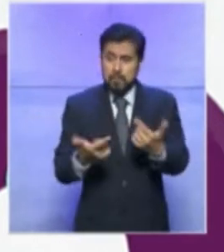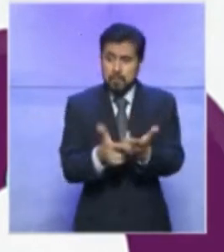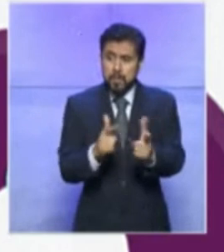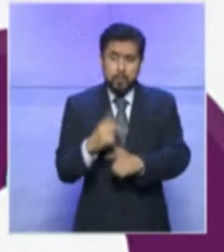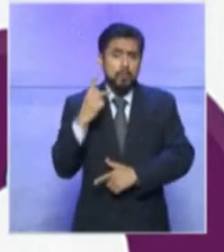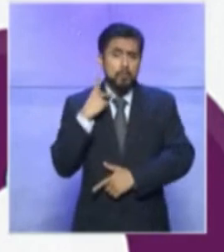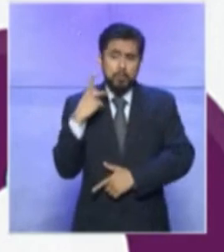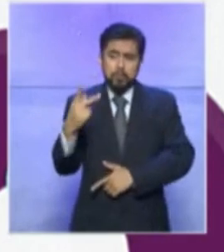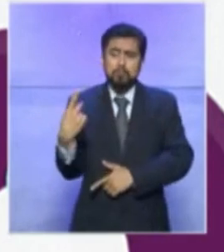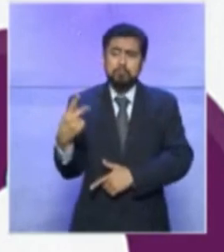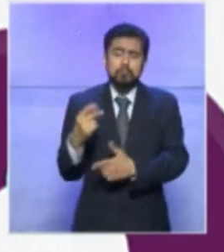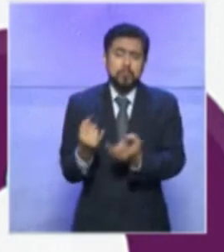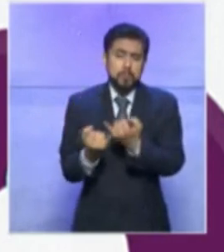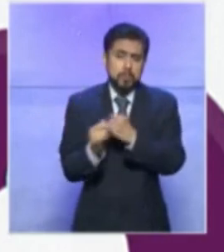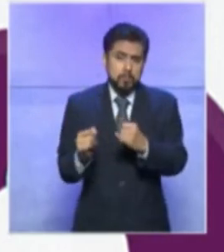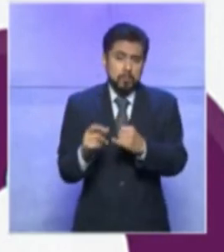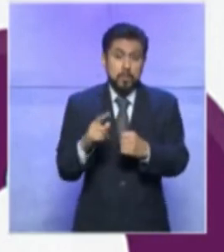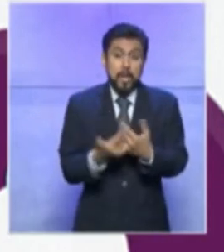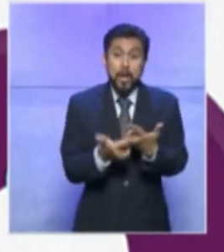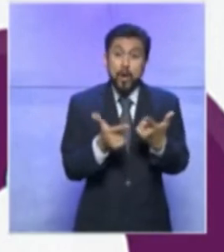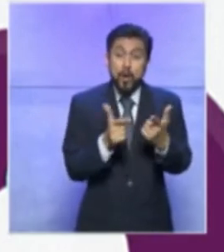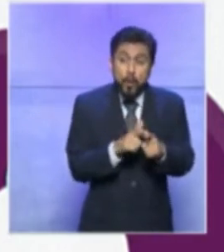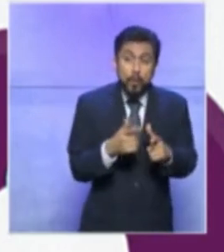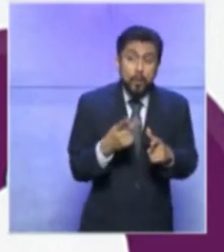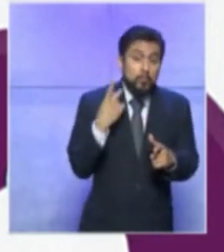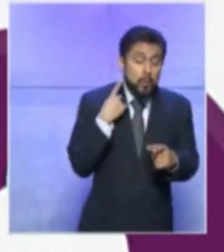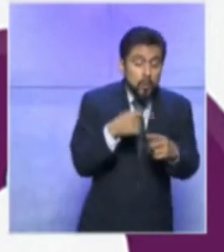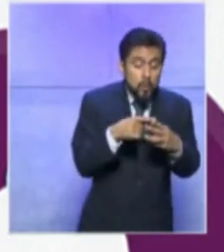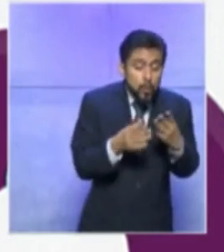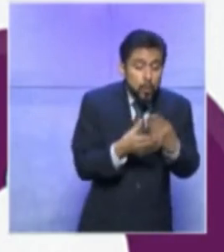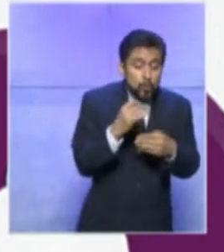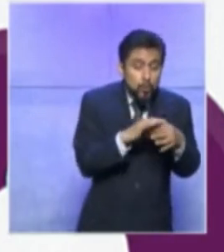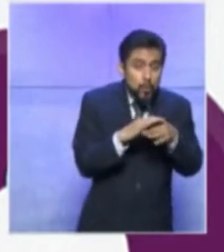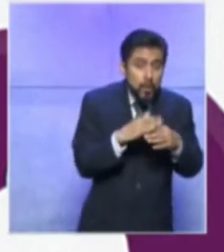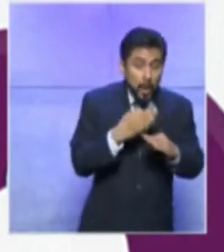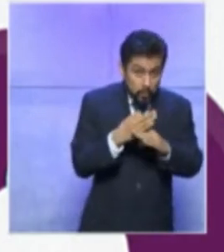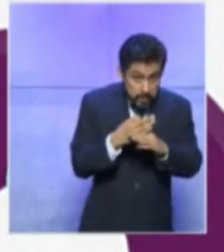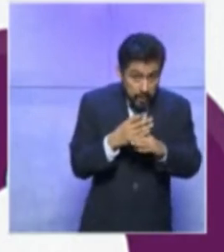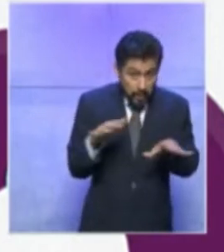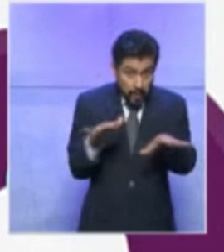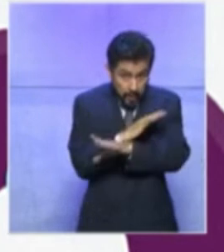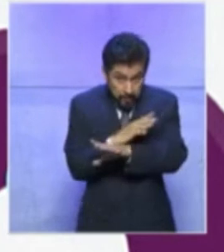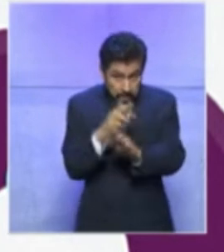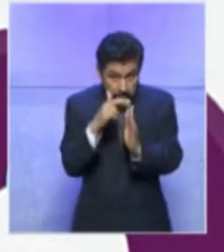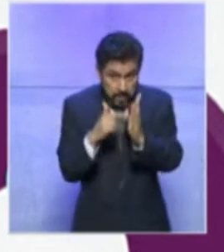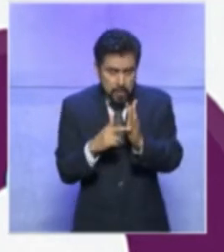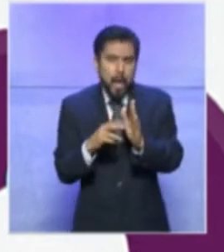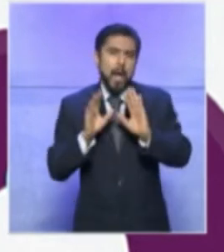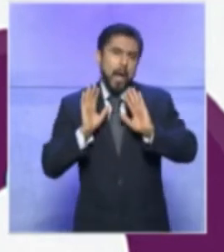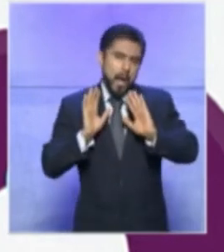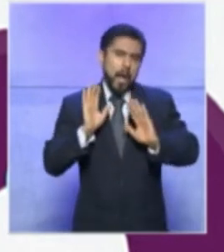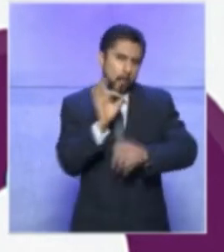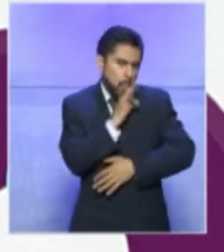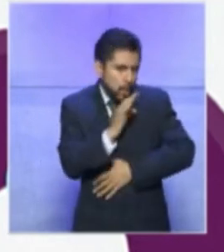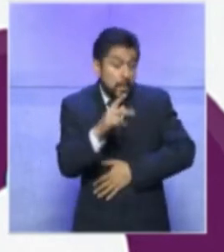a las coaliciones. Si se quiere cambiar el contenido de la regla, es necesario legislar. Hasta que ello no ocurra, lo correcto